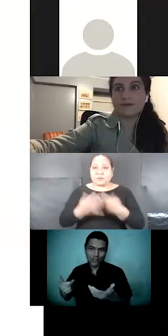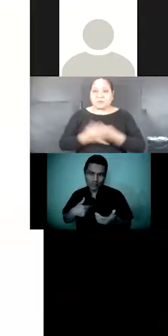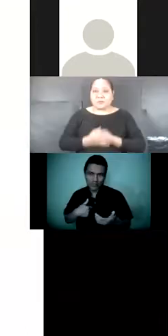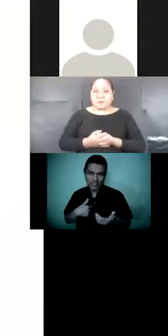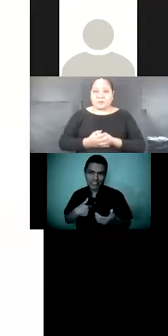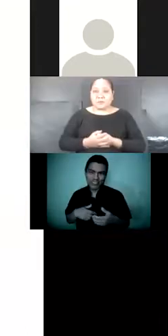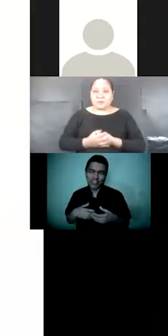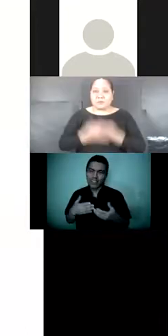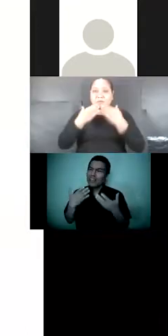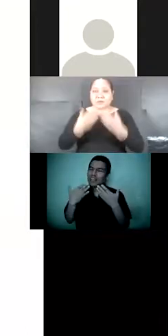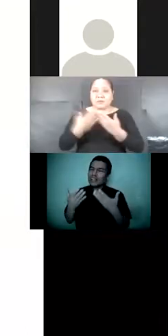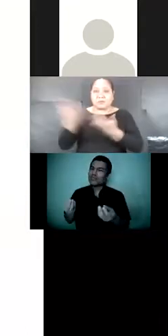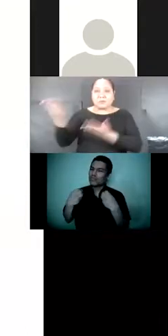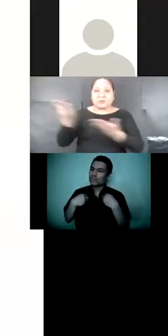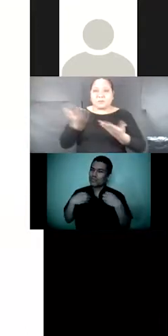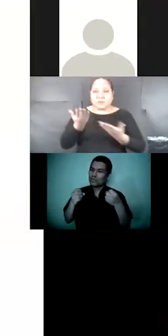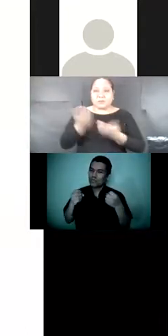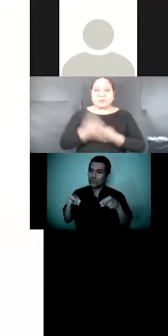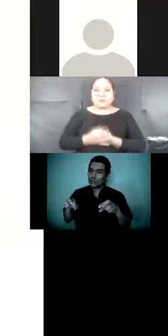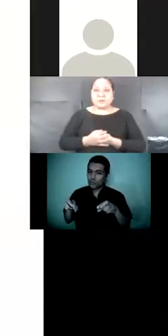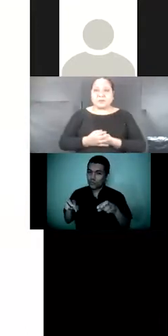Muchas gracias por esta presentación.